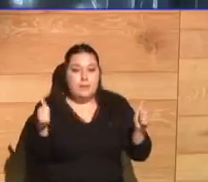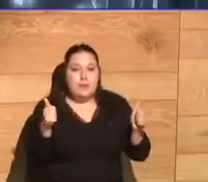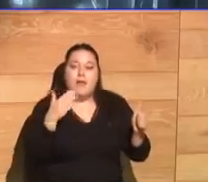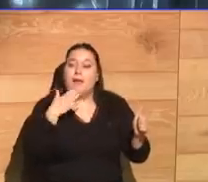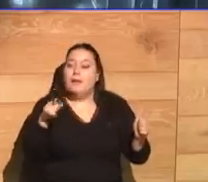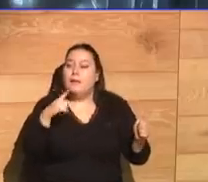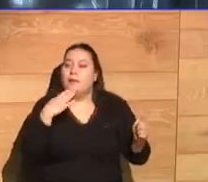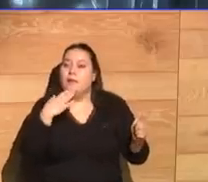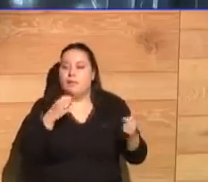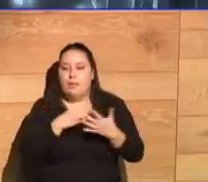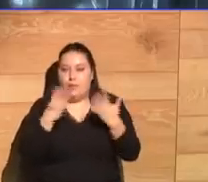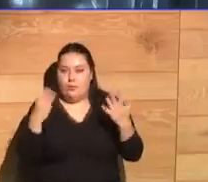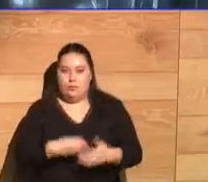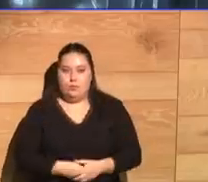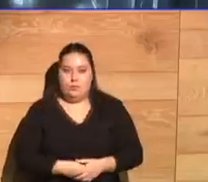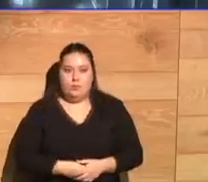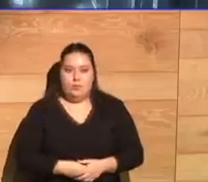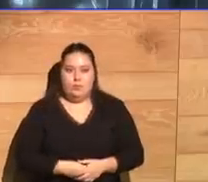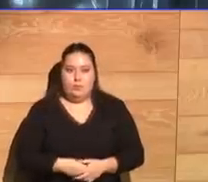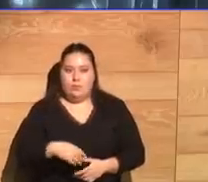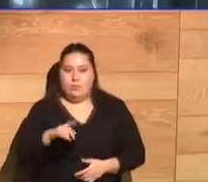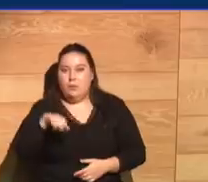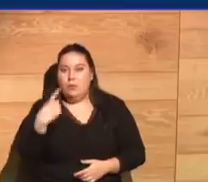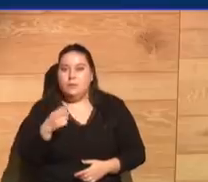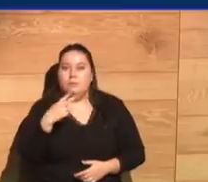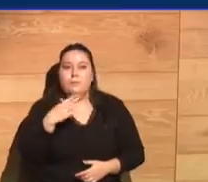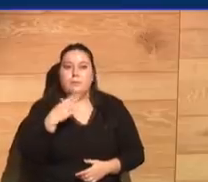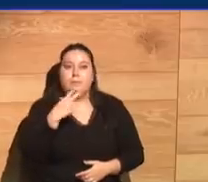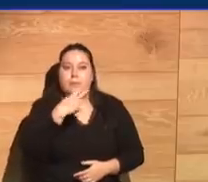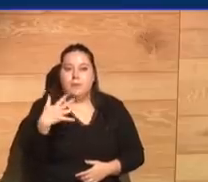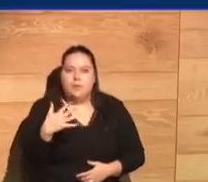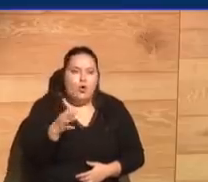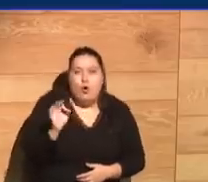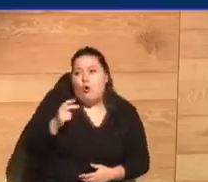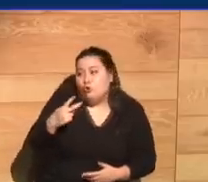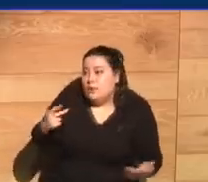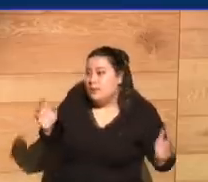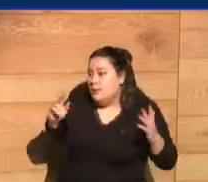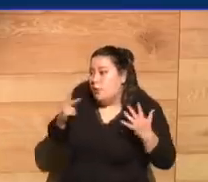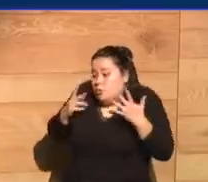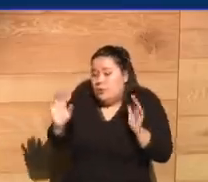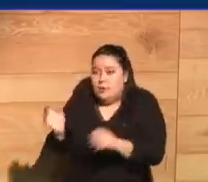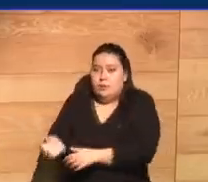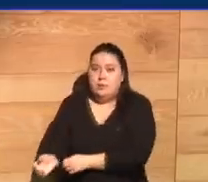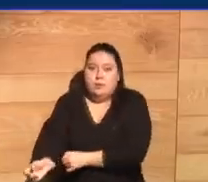a ver, tiene. ¿Cuántos años han pasado? ¿Tiene 25, 26? Pues 7. O sea.